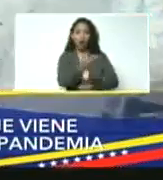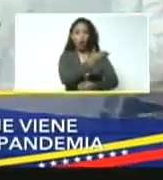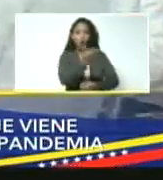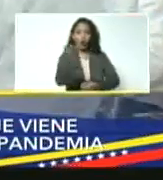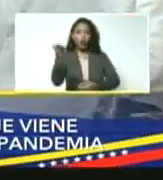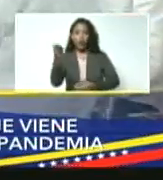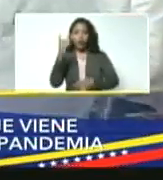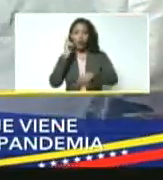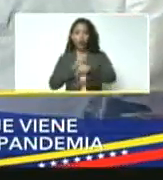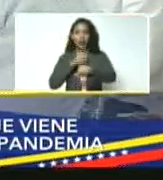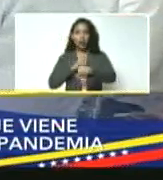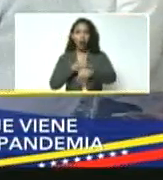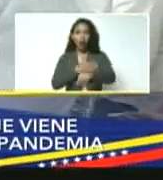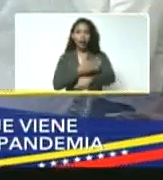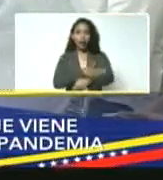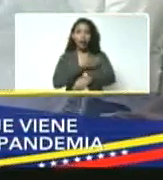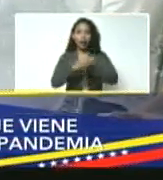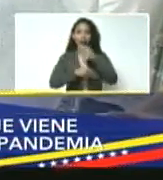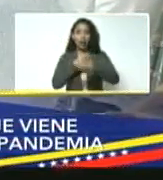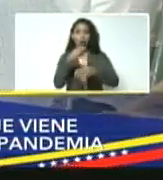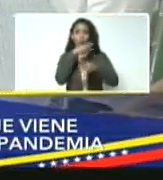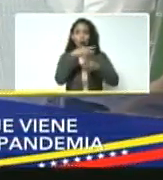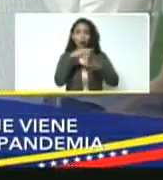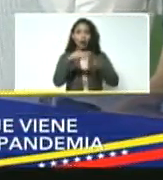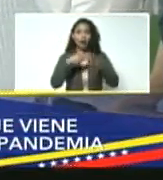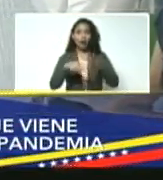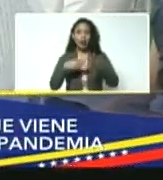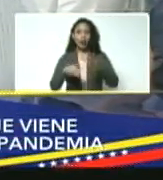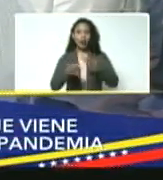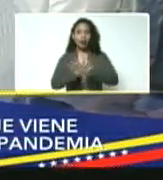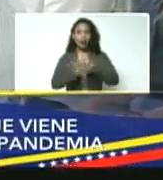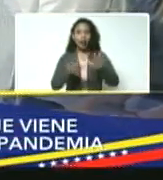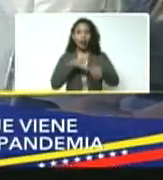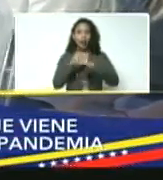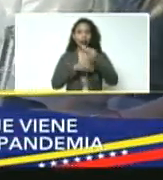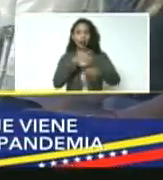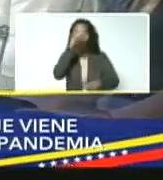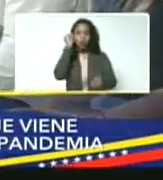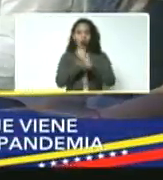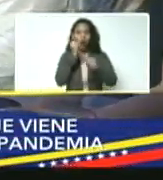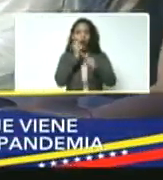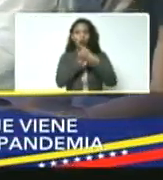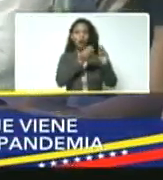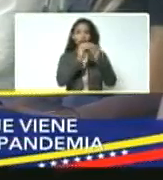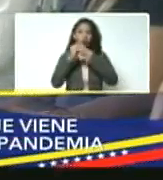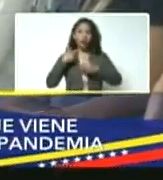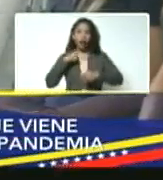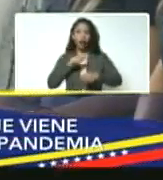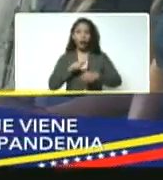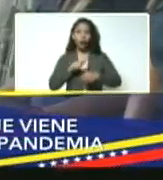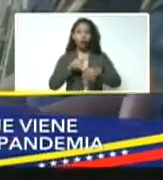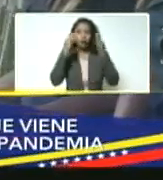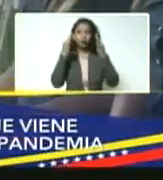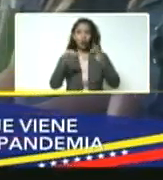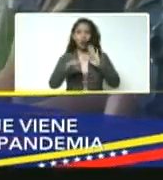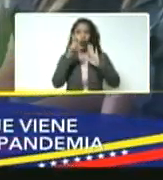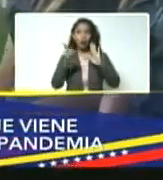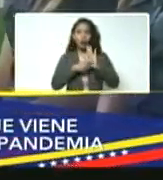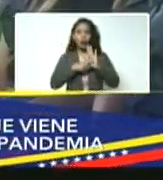con tiempo hayan tenido los materiales y hayan hecho los trabajos y tengamos asegurado